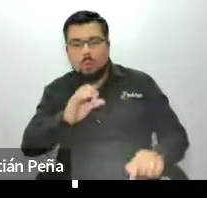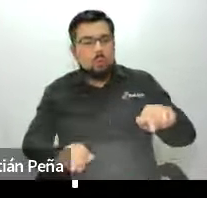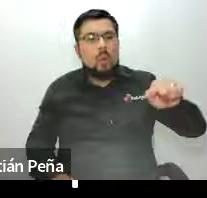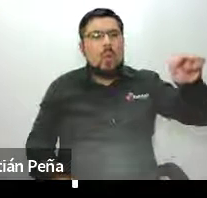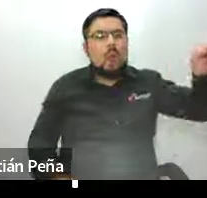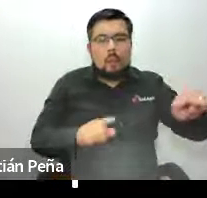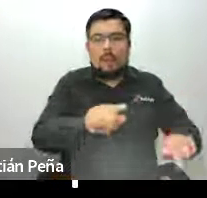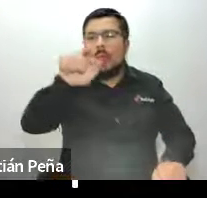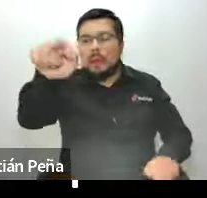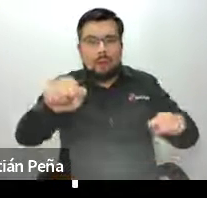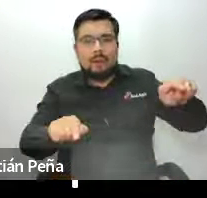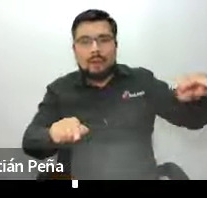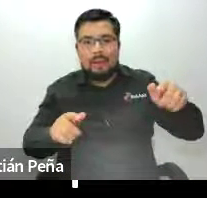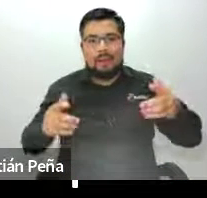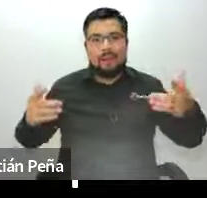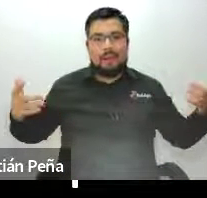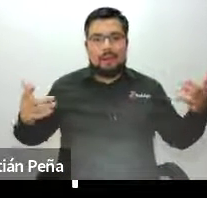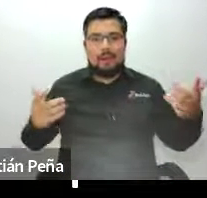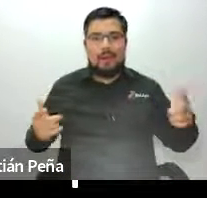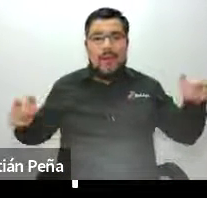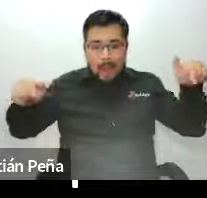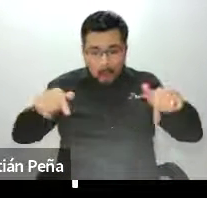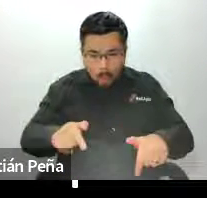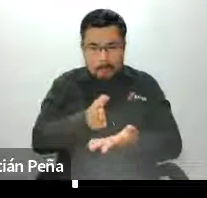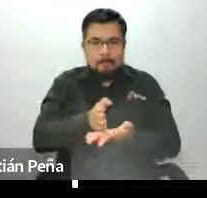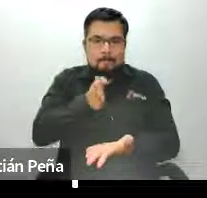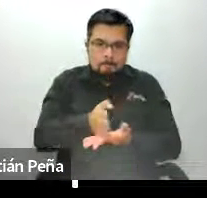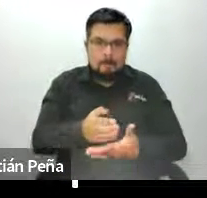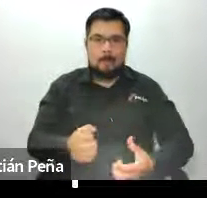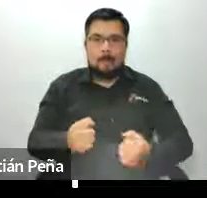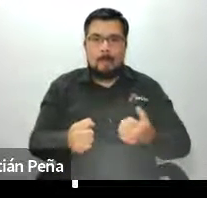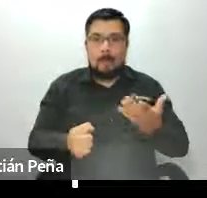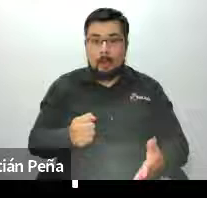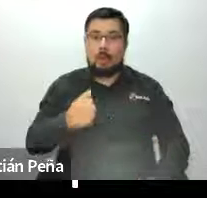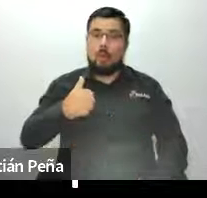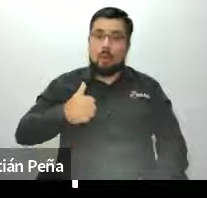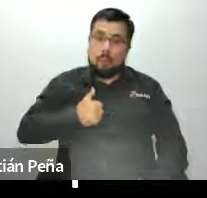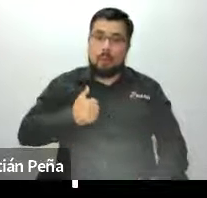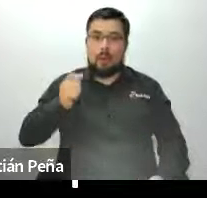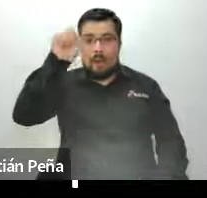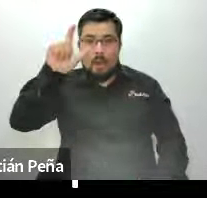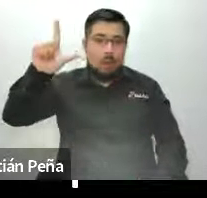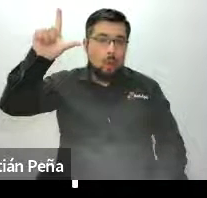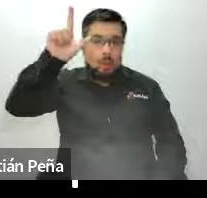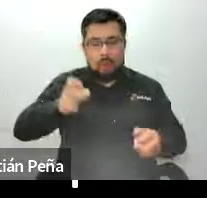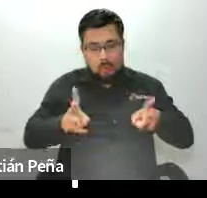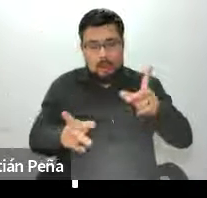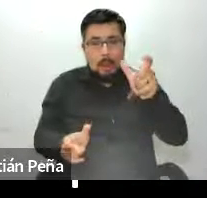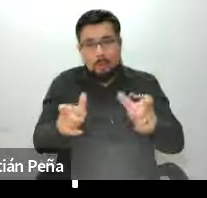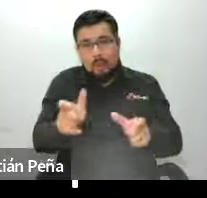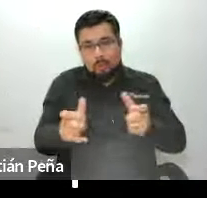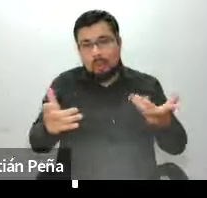se plantea con más firmeza de que esto se debe cumplir, ¿no? En una lógica de los derechos de las personas, de cumplir